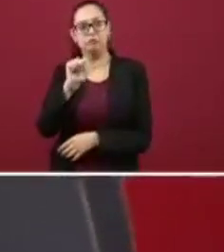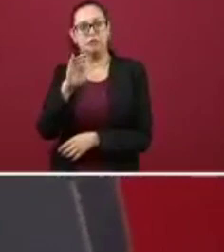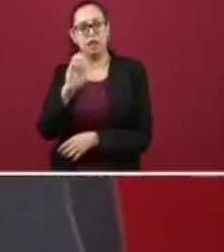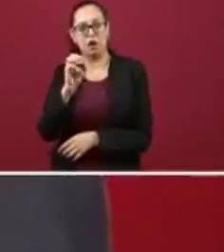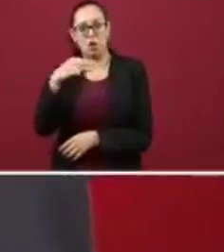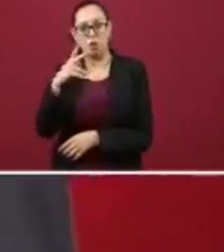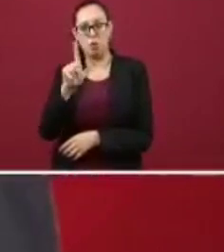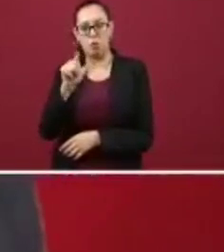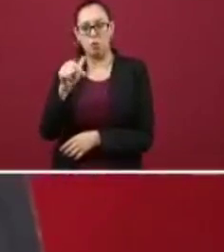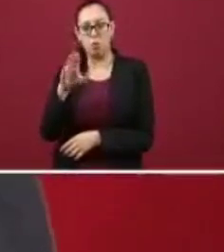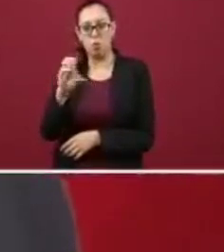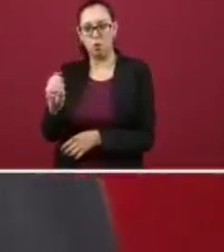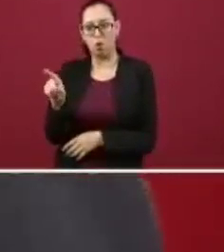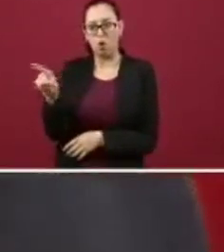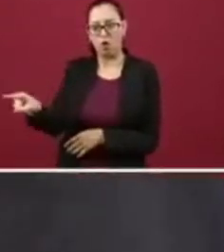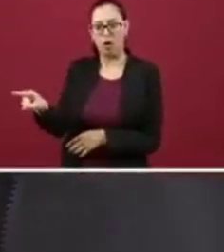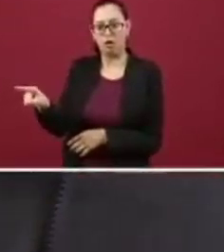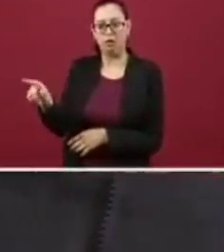porque de ahí era